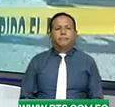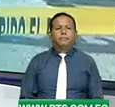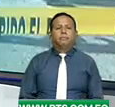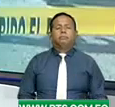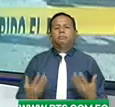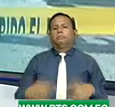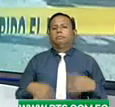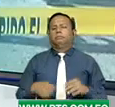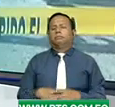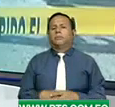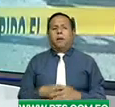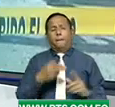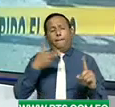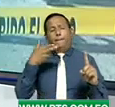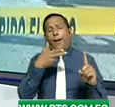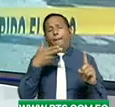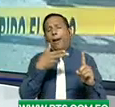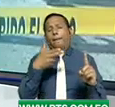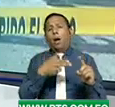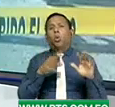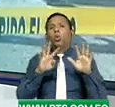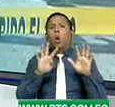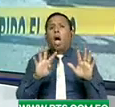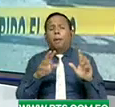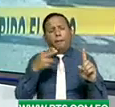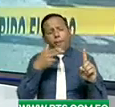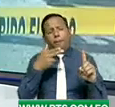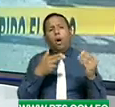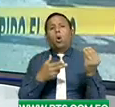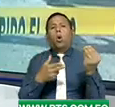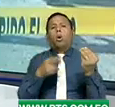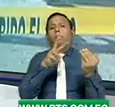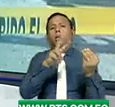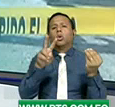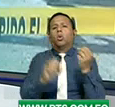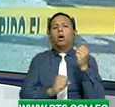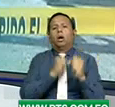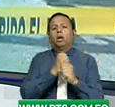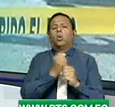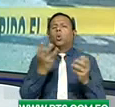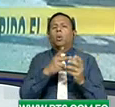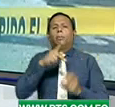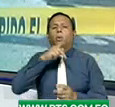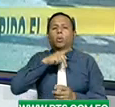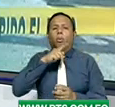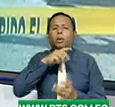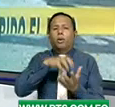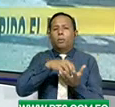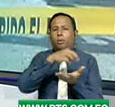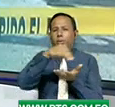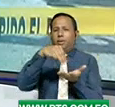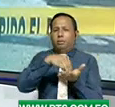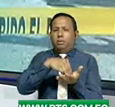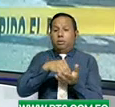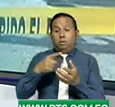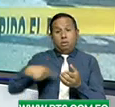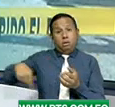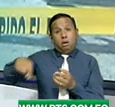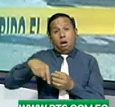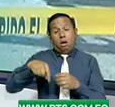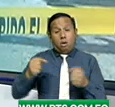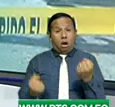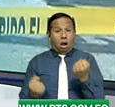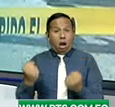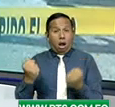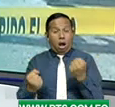impactos de bala acabaron con la vida de un joven de 22 años en Puerto Viejo, provincia de Manabí. Los sicarios se movilizaban en un vehículo